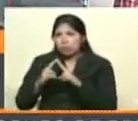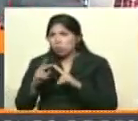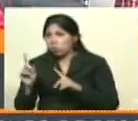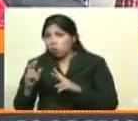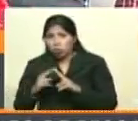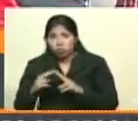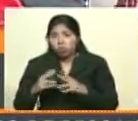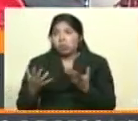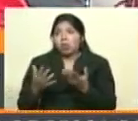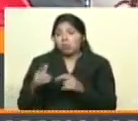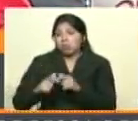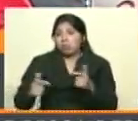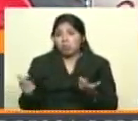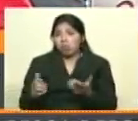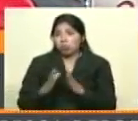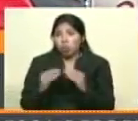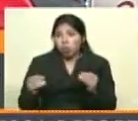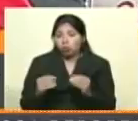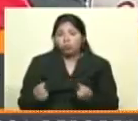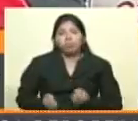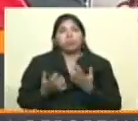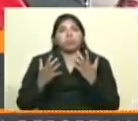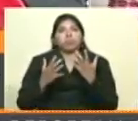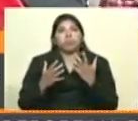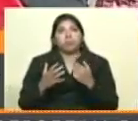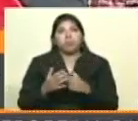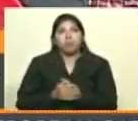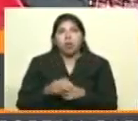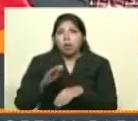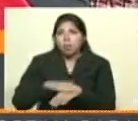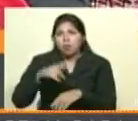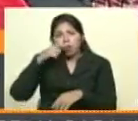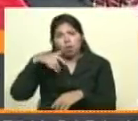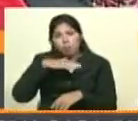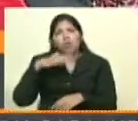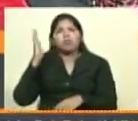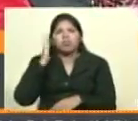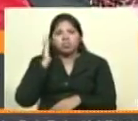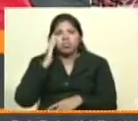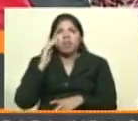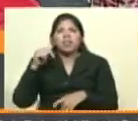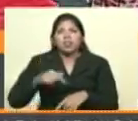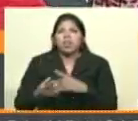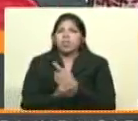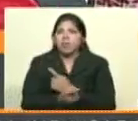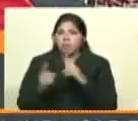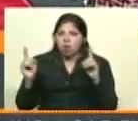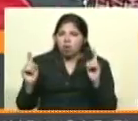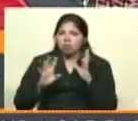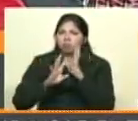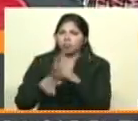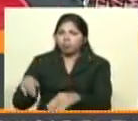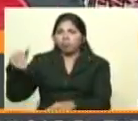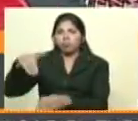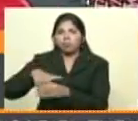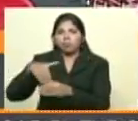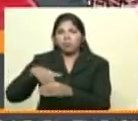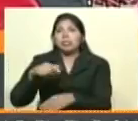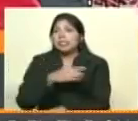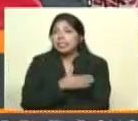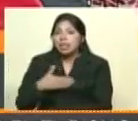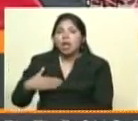electoral. El pueblo venezolano va a salir a votar porque cree en la democracia, porque quiere paz, porque quiere